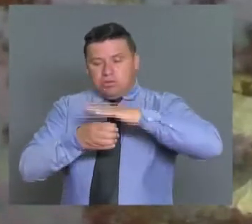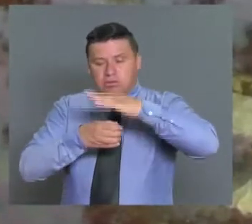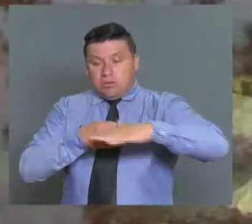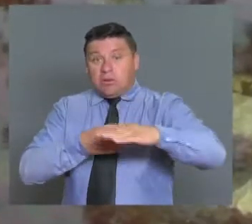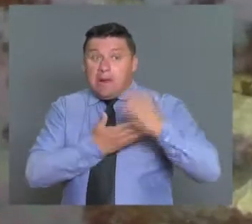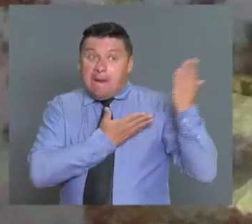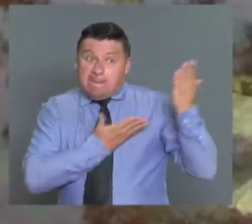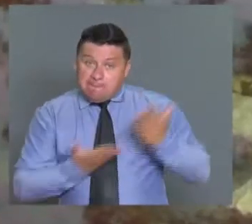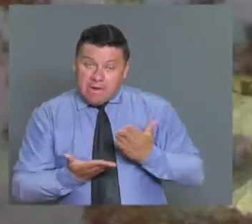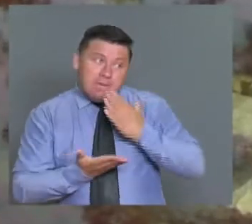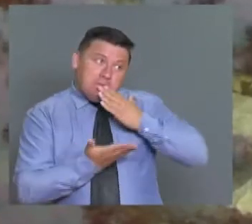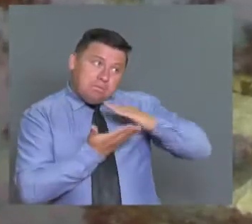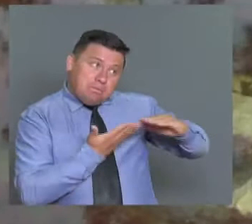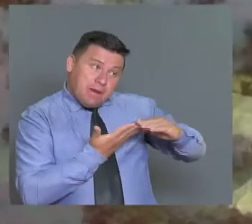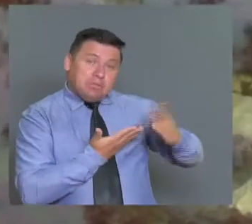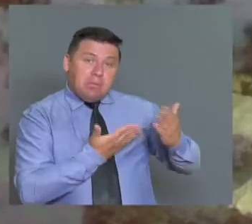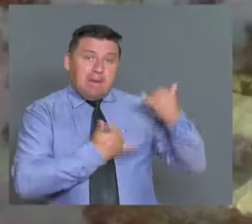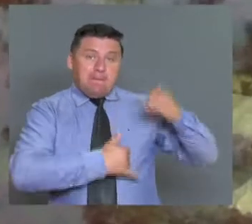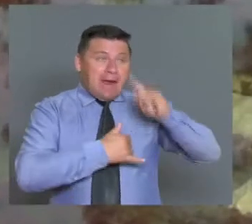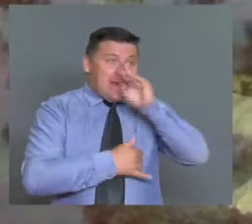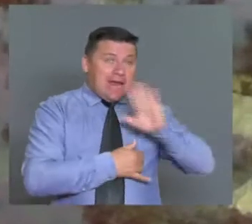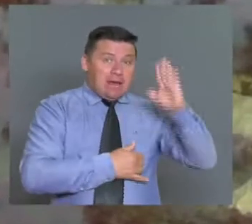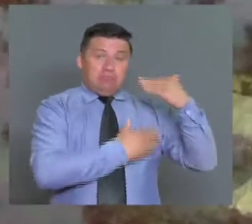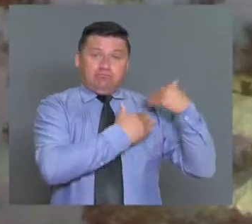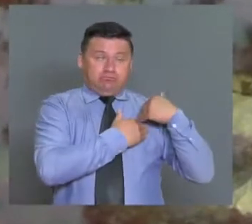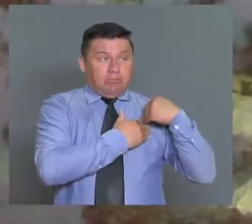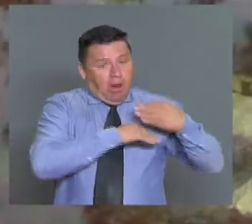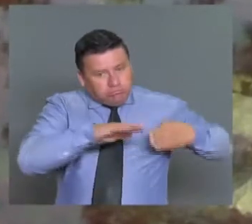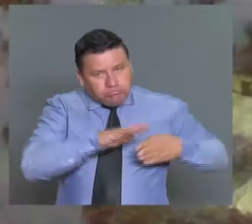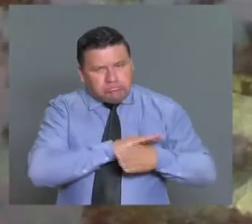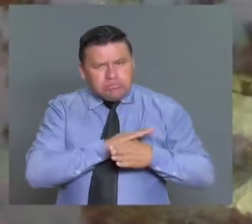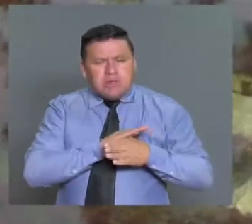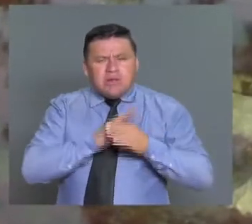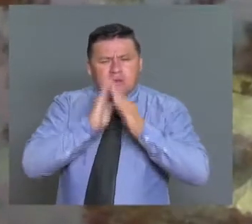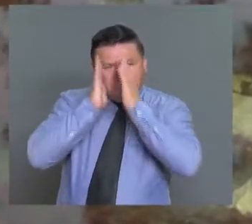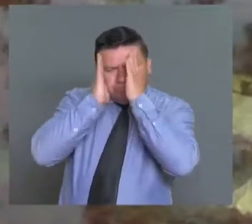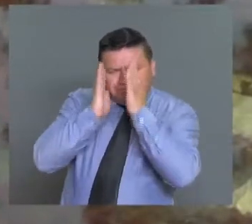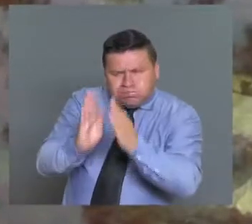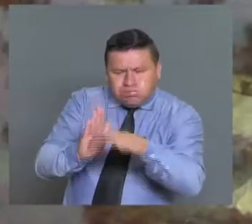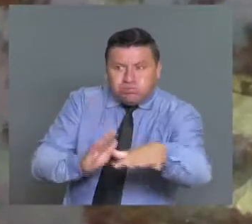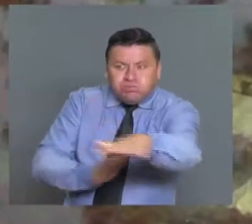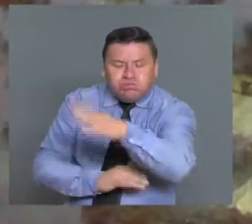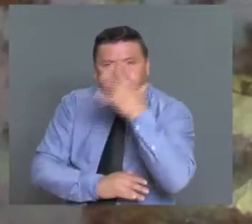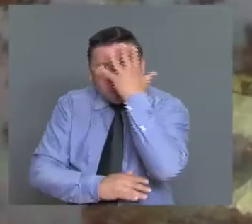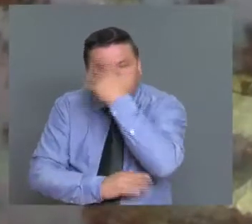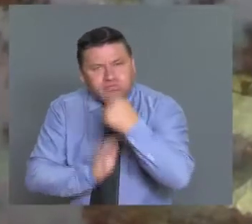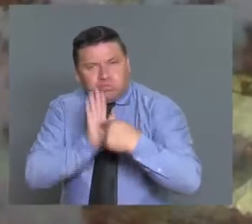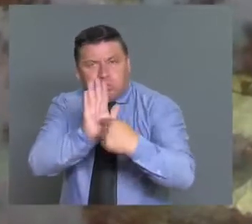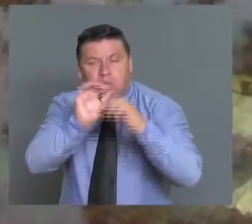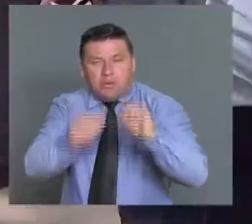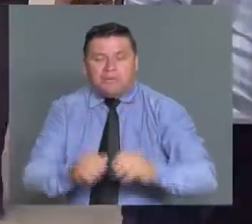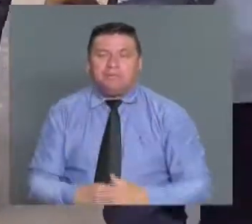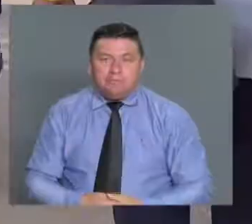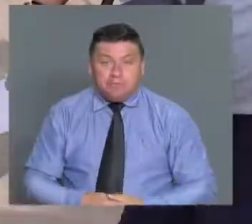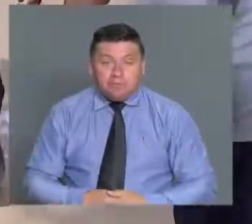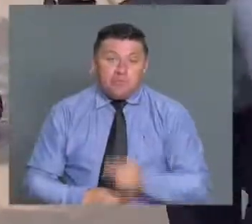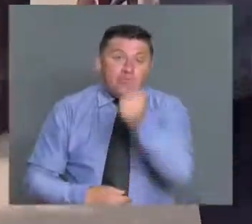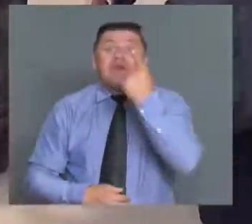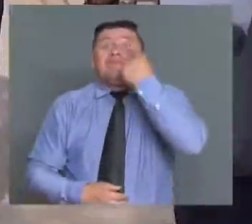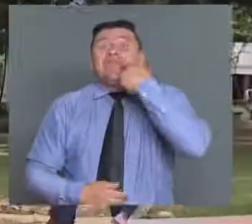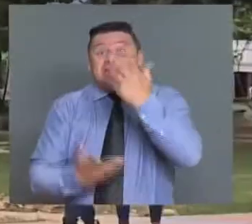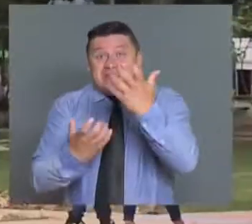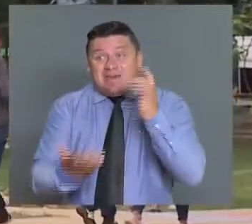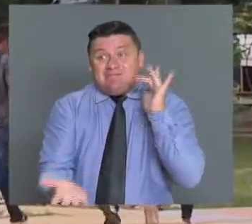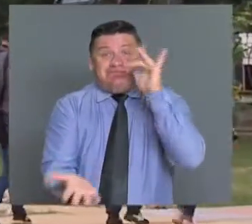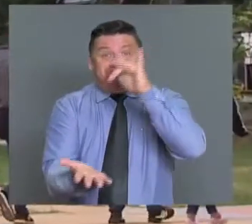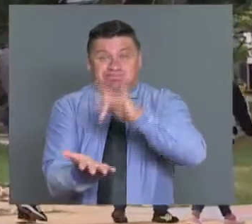autorización de Cormacarena y Parques Nacionales, estaremos contándoles todos los detalles de esta maravilla del mundo. Llegar algún día a Caño